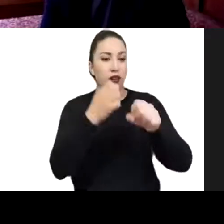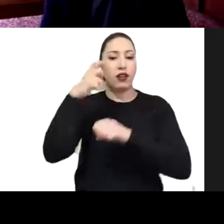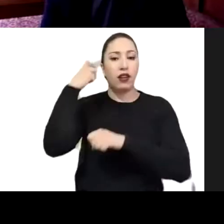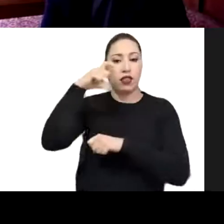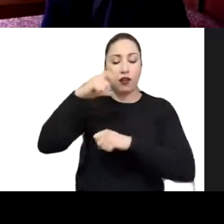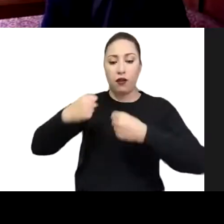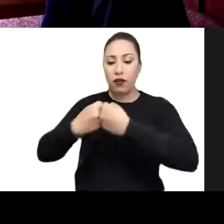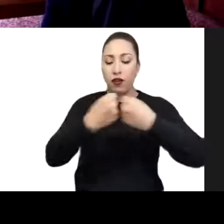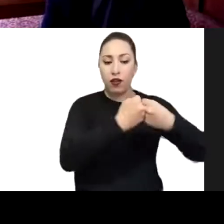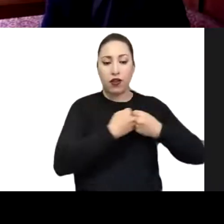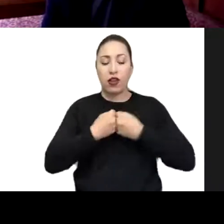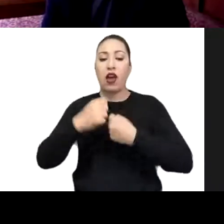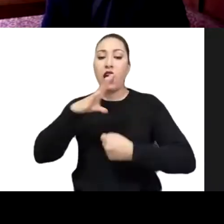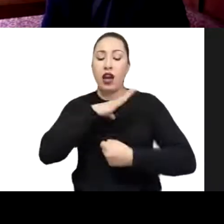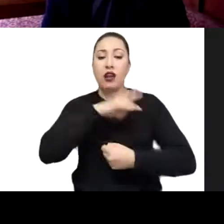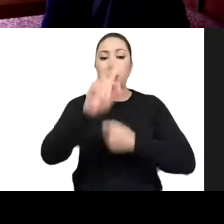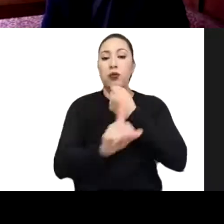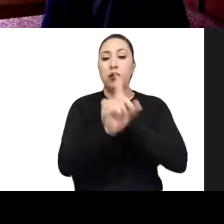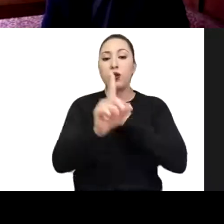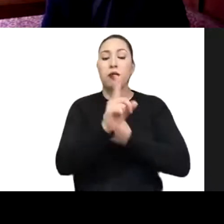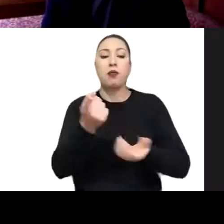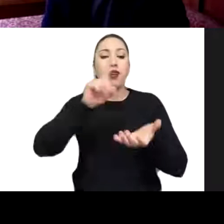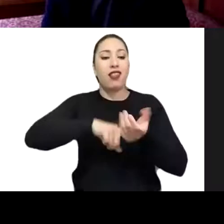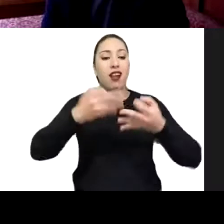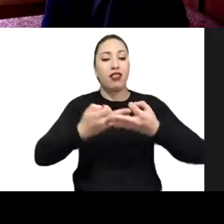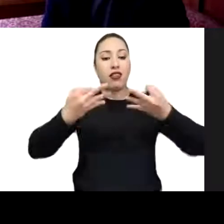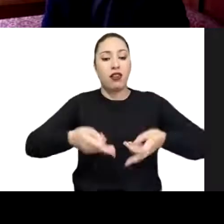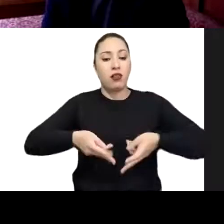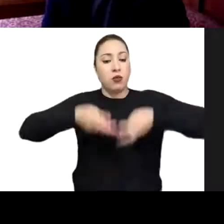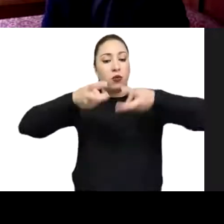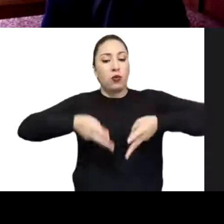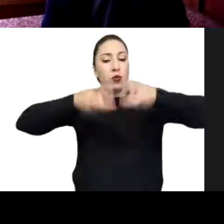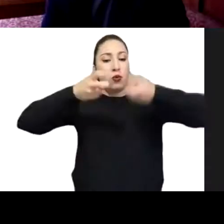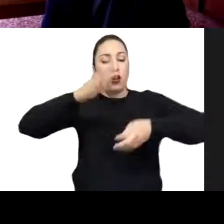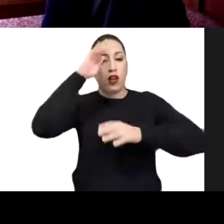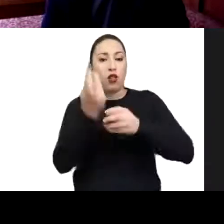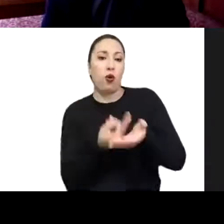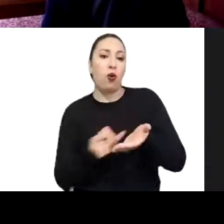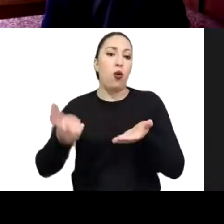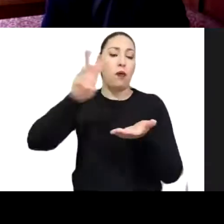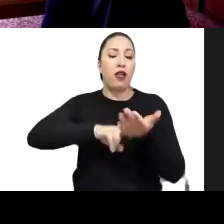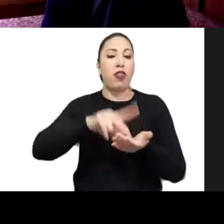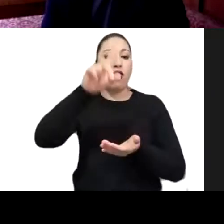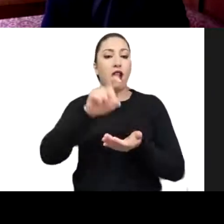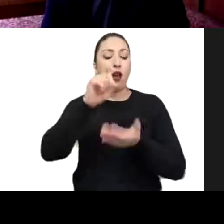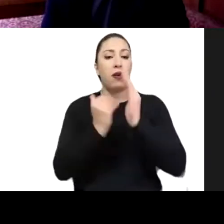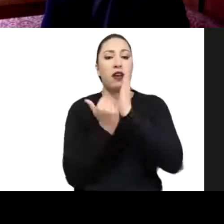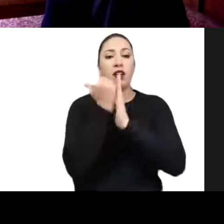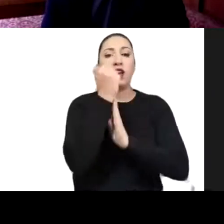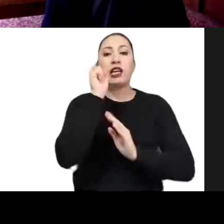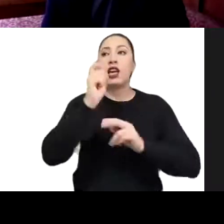de seguridad hídrica debido a la sobreexplotación. Extraemos más del doble del agua de la que se recarga de manera